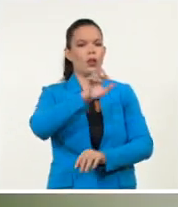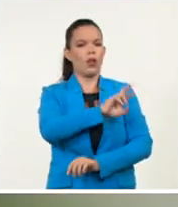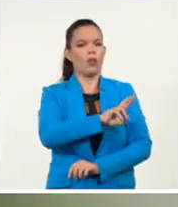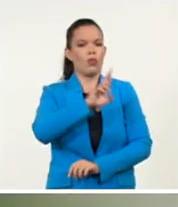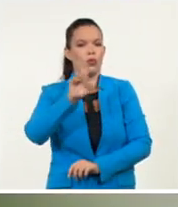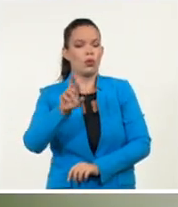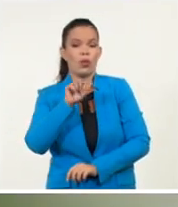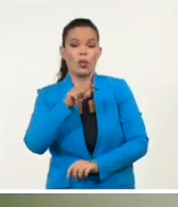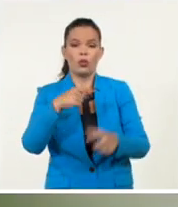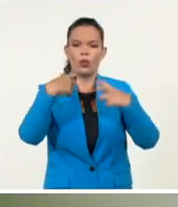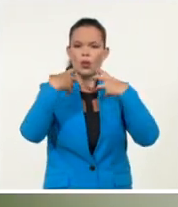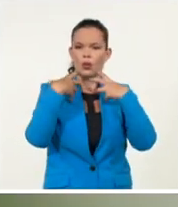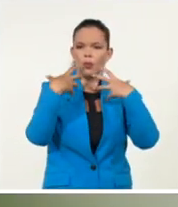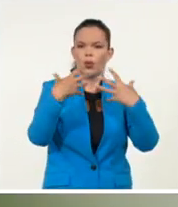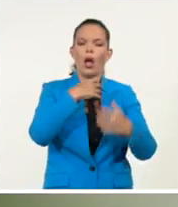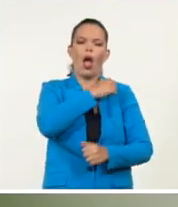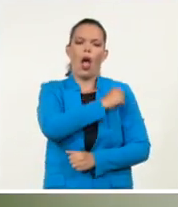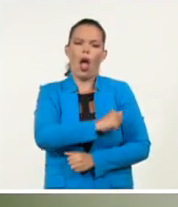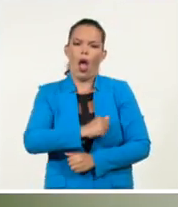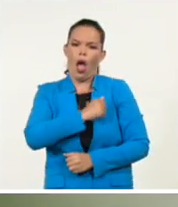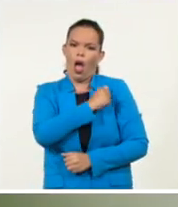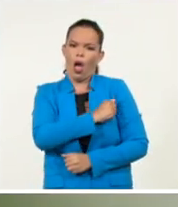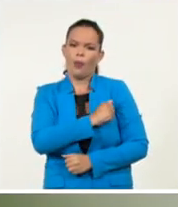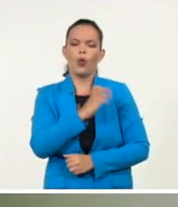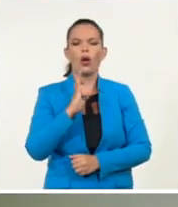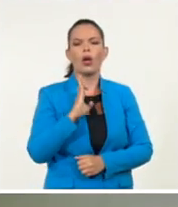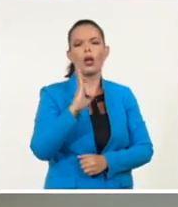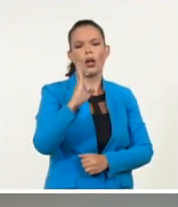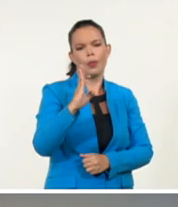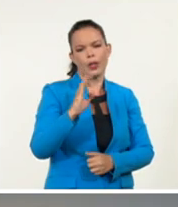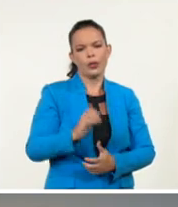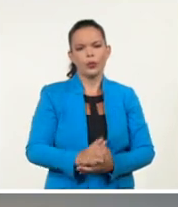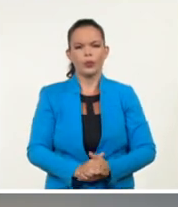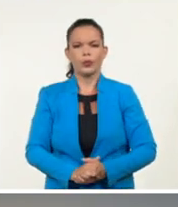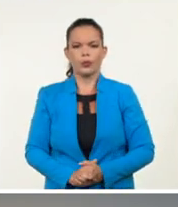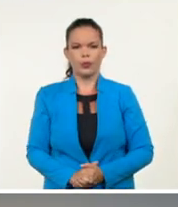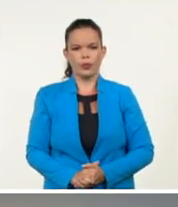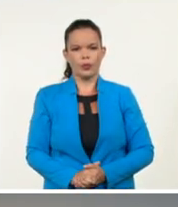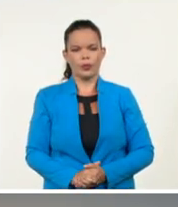por la que se ha ganado el cariño respeto y reconocimiento del pueblo